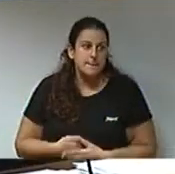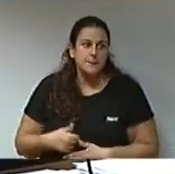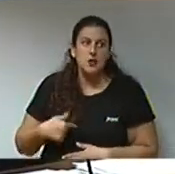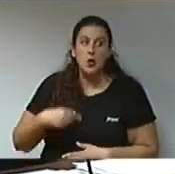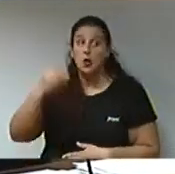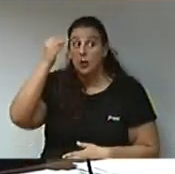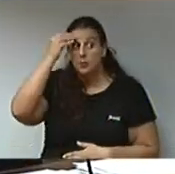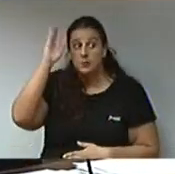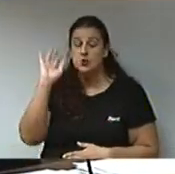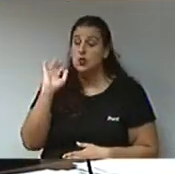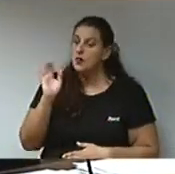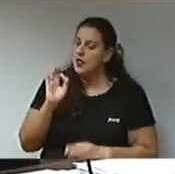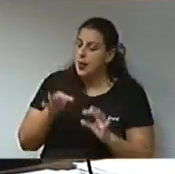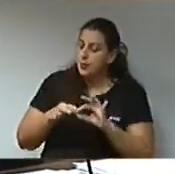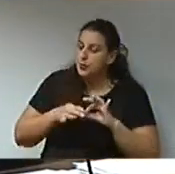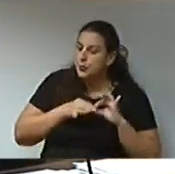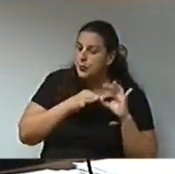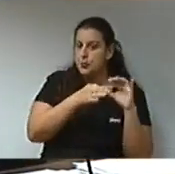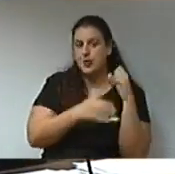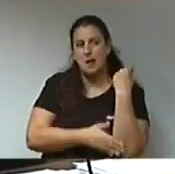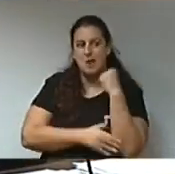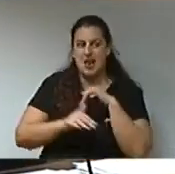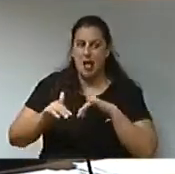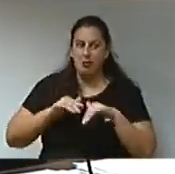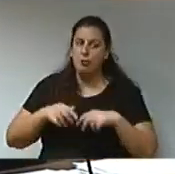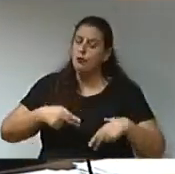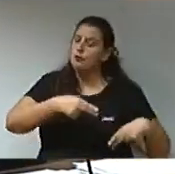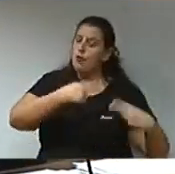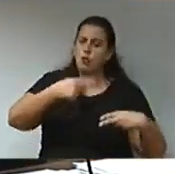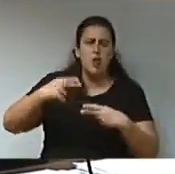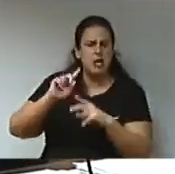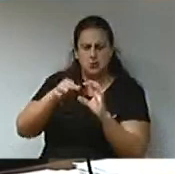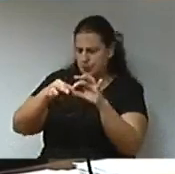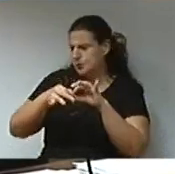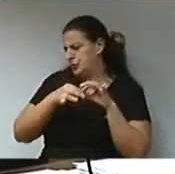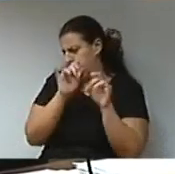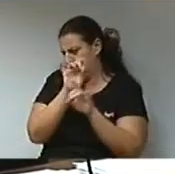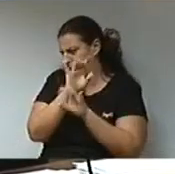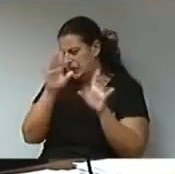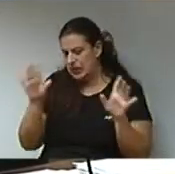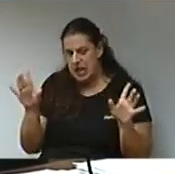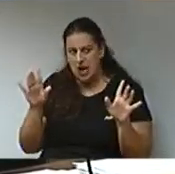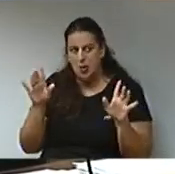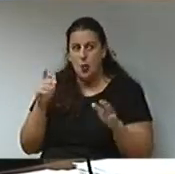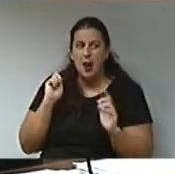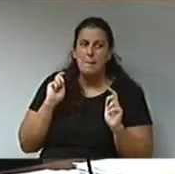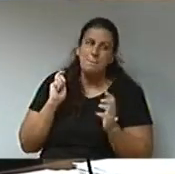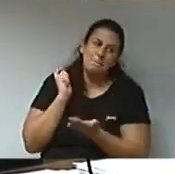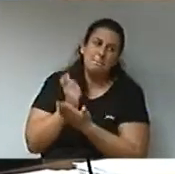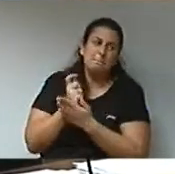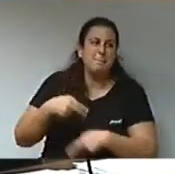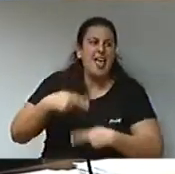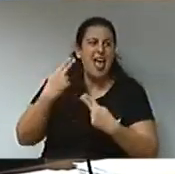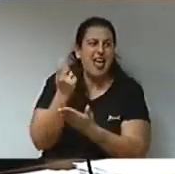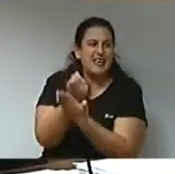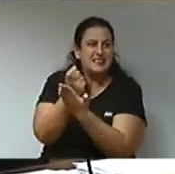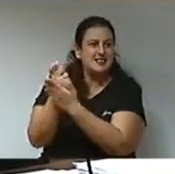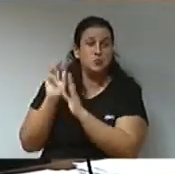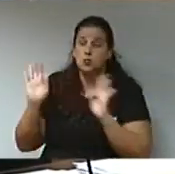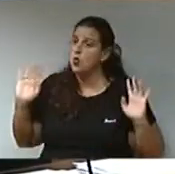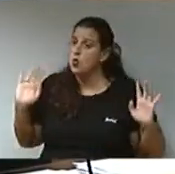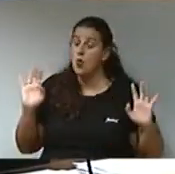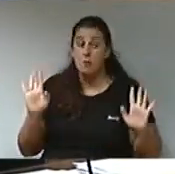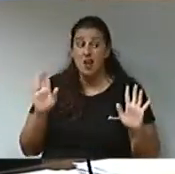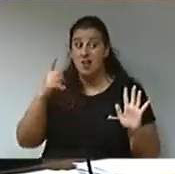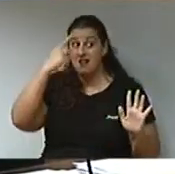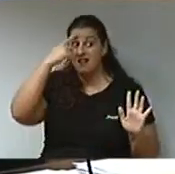que evidentemente tiene que haber unidad de mercado. Yo no estoy por poner fronteras ni por pagar peajes, pero hay que ser conscientes de que